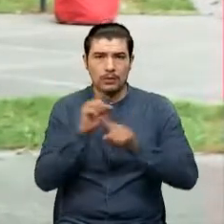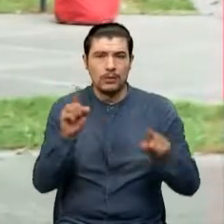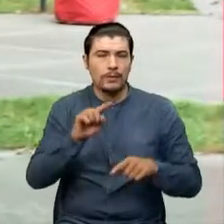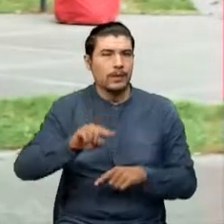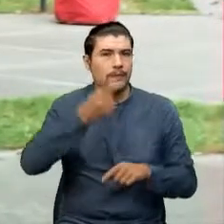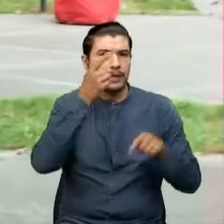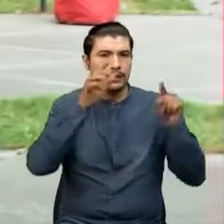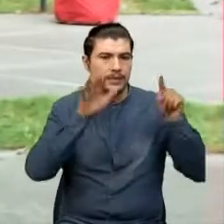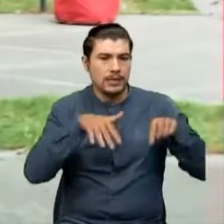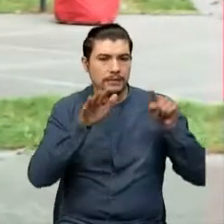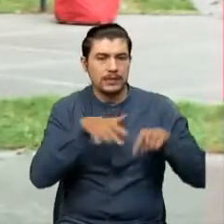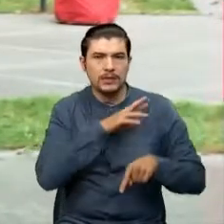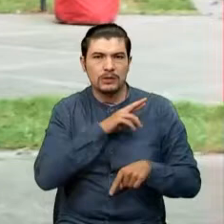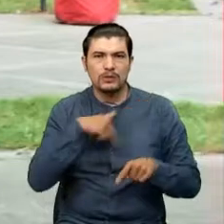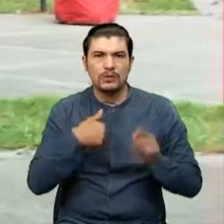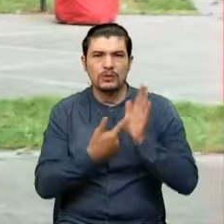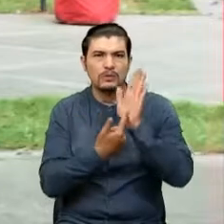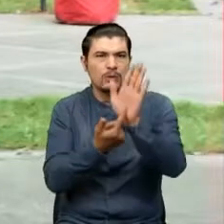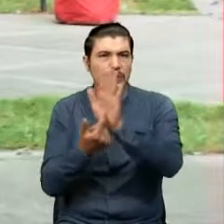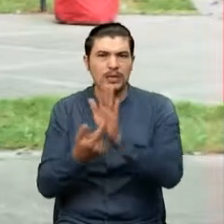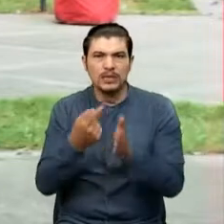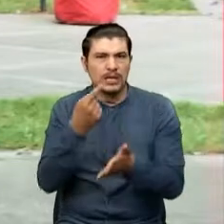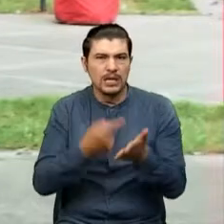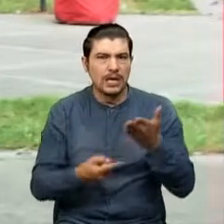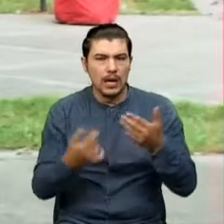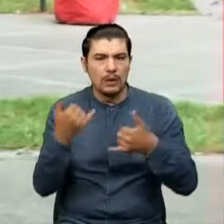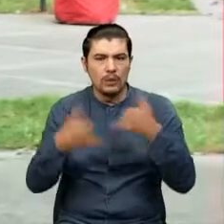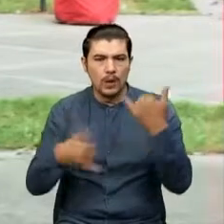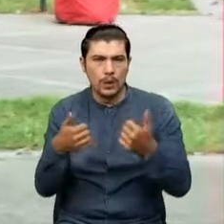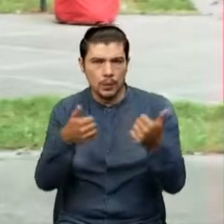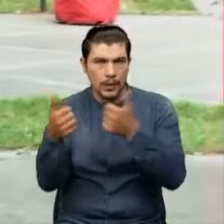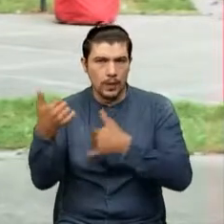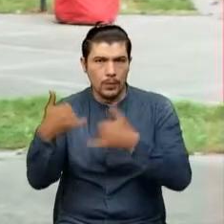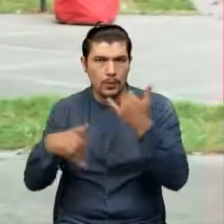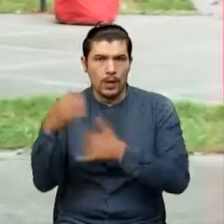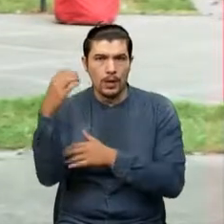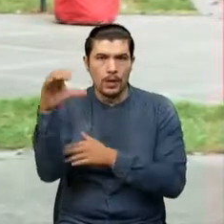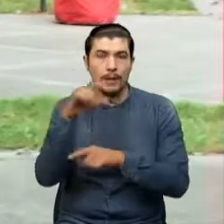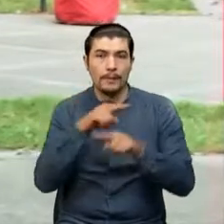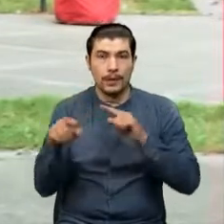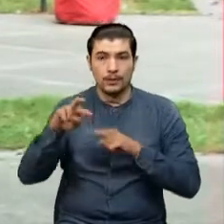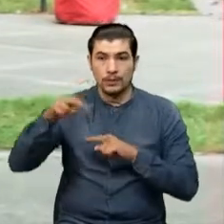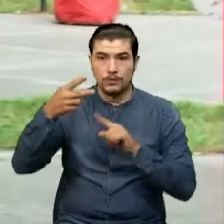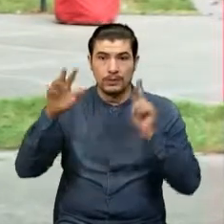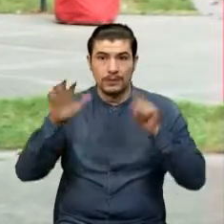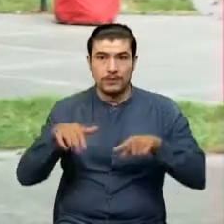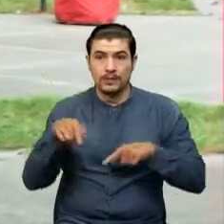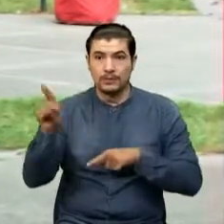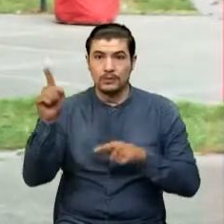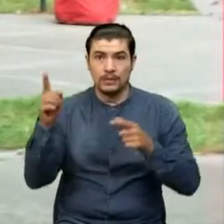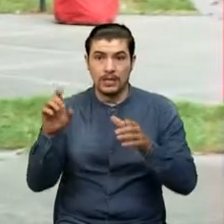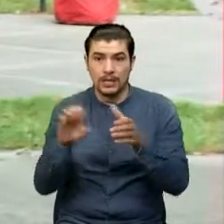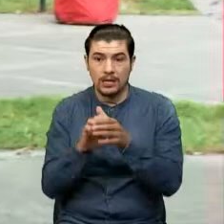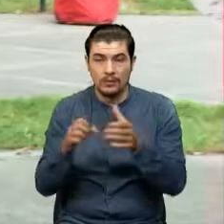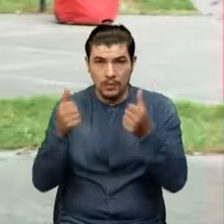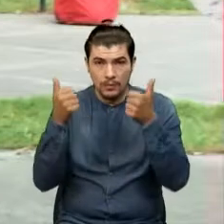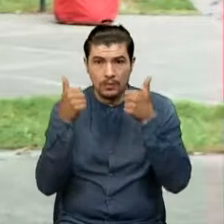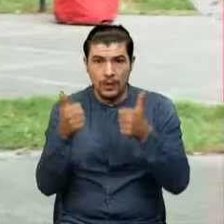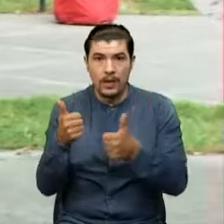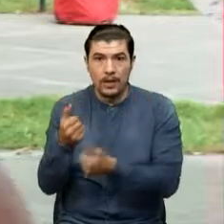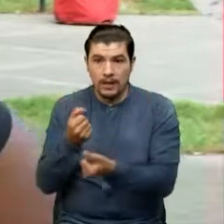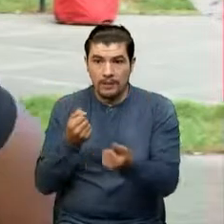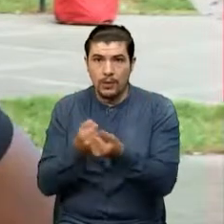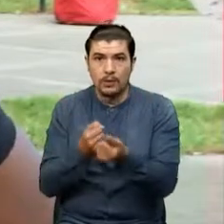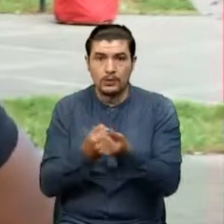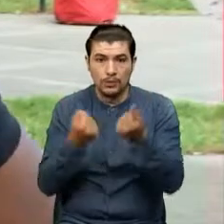que se demostró un poco jerarquía del cúcuta pro ya el segundo semestre yo creo que los equipos vienen más fuertes vienen con buenos refuerzos porque